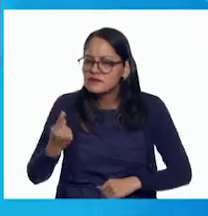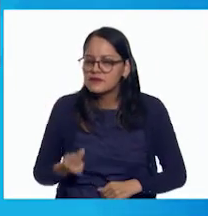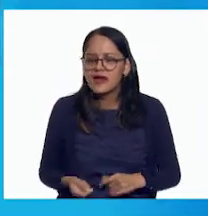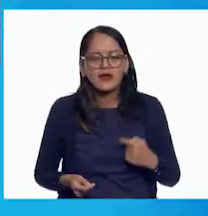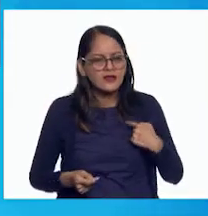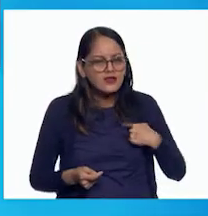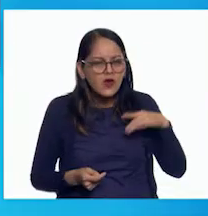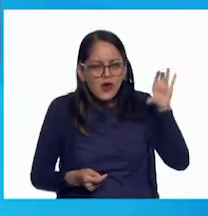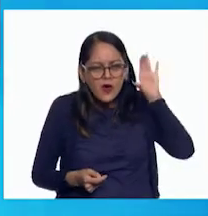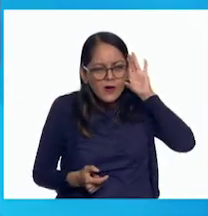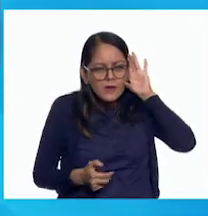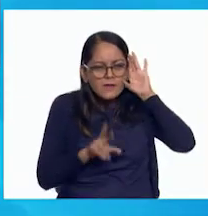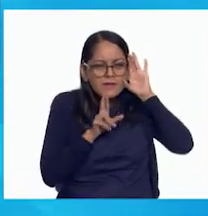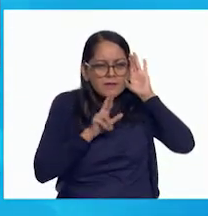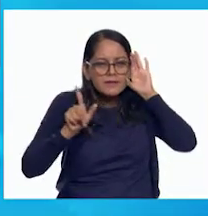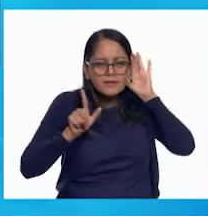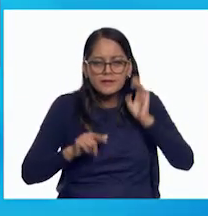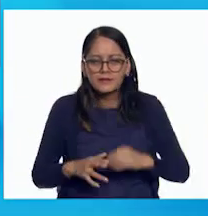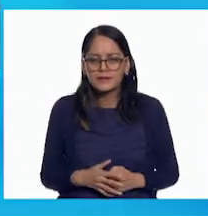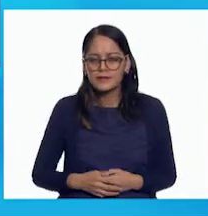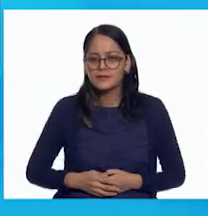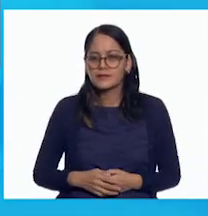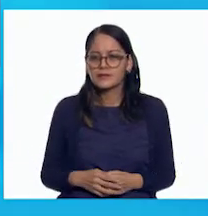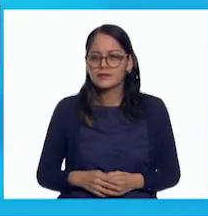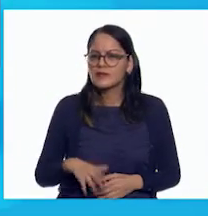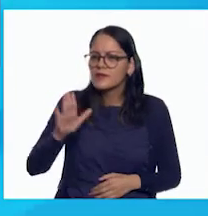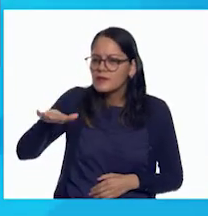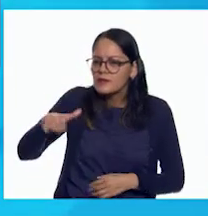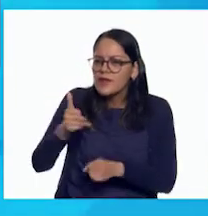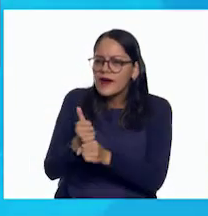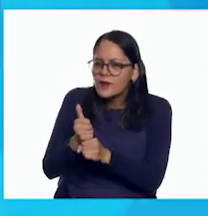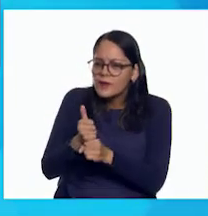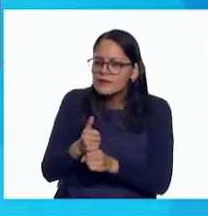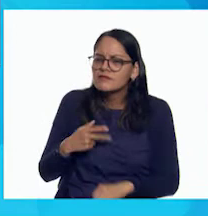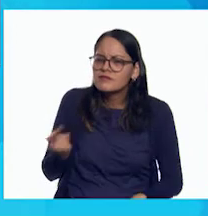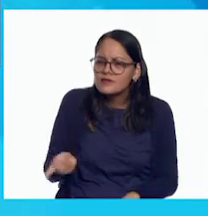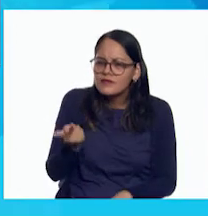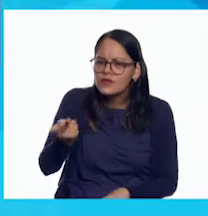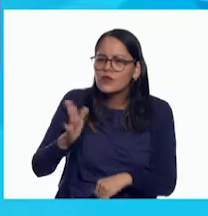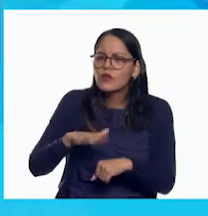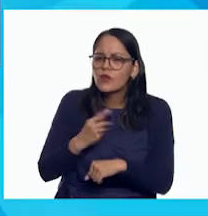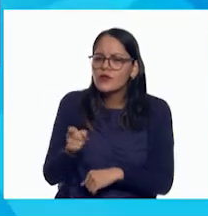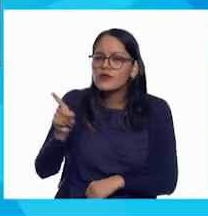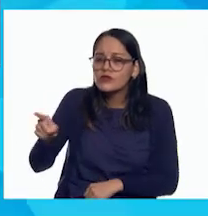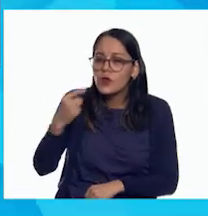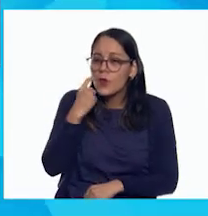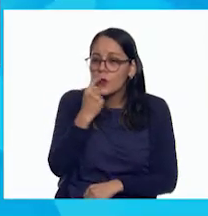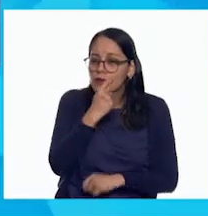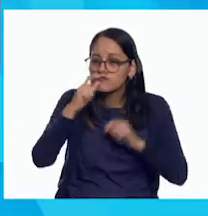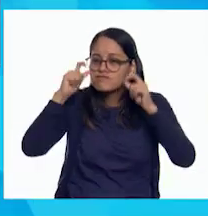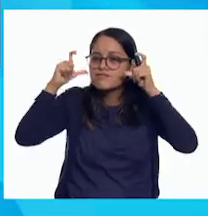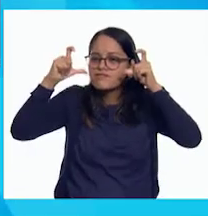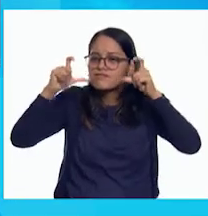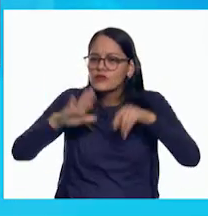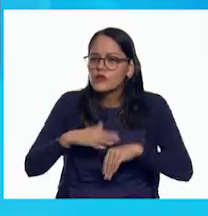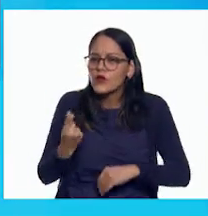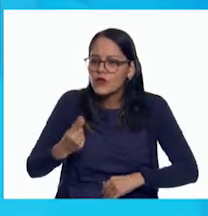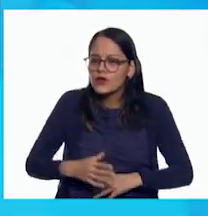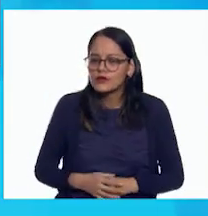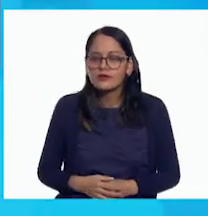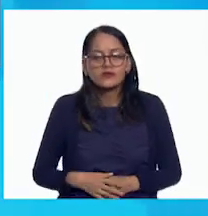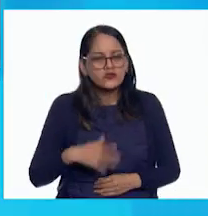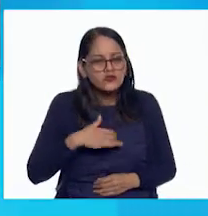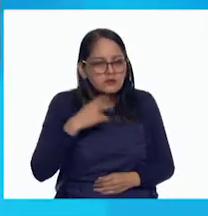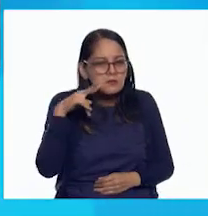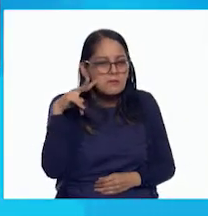Para escucharte mejor. Abuela, ¿por qué tienes esos ojos tan grandes?